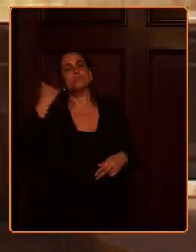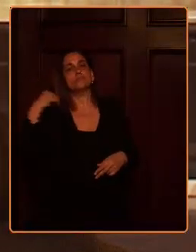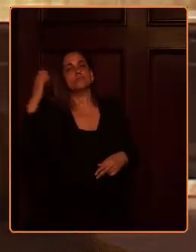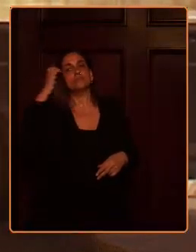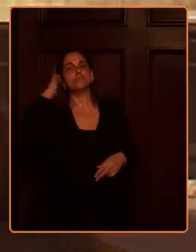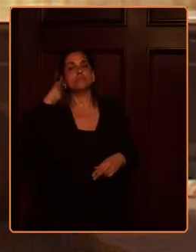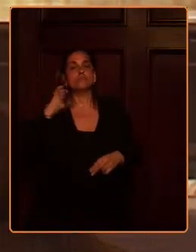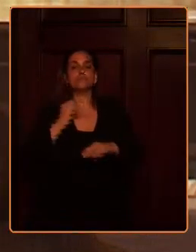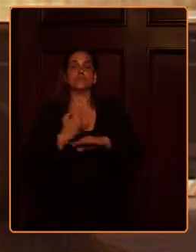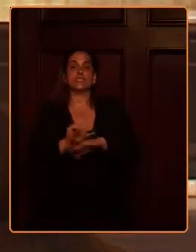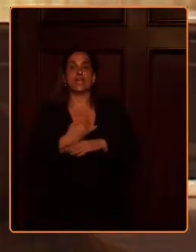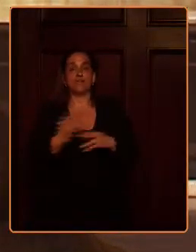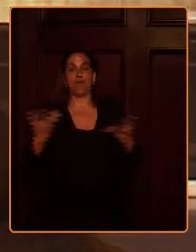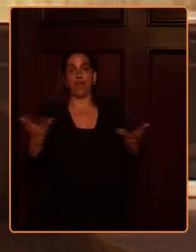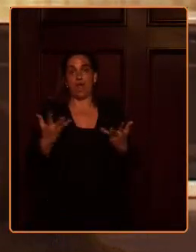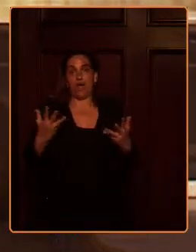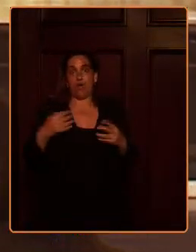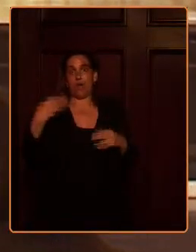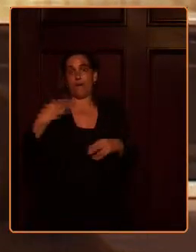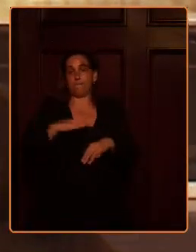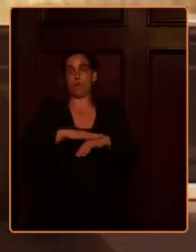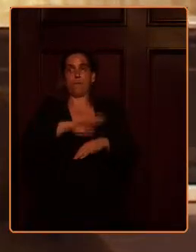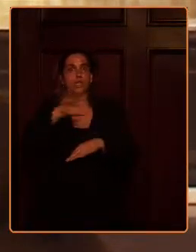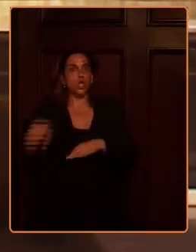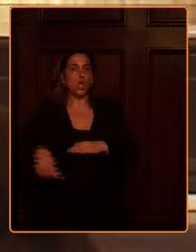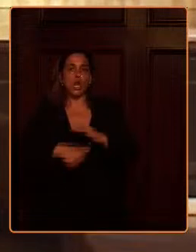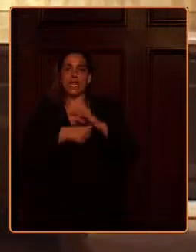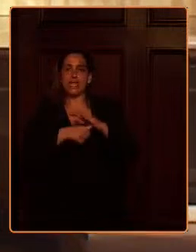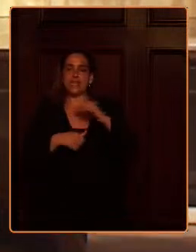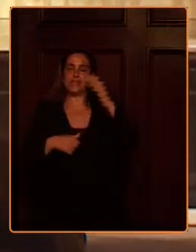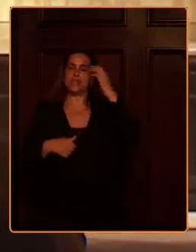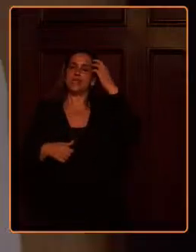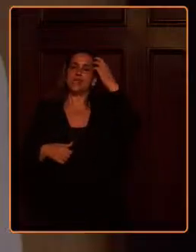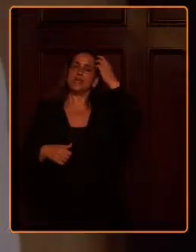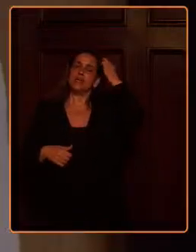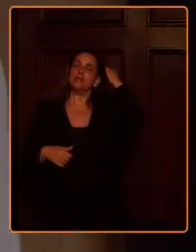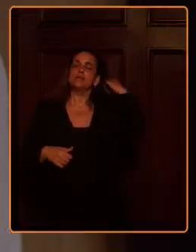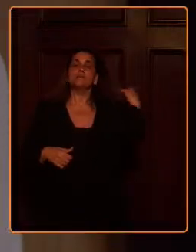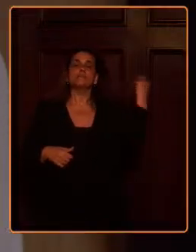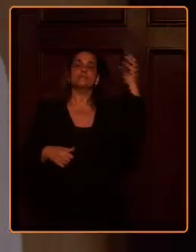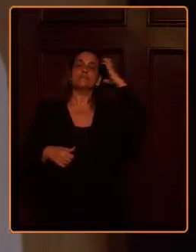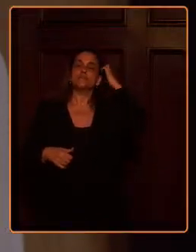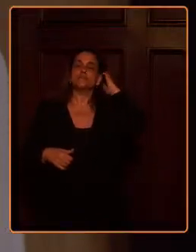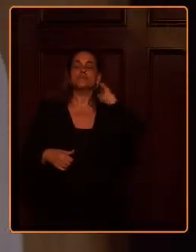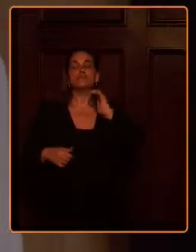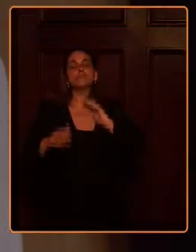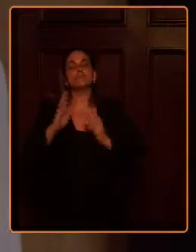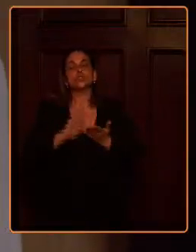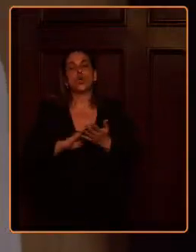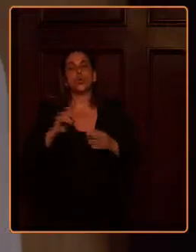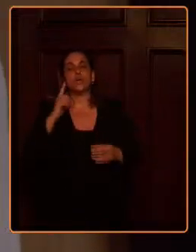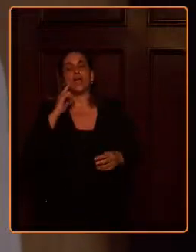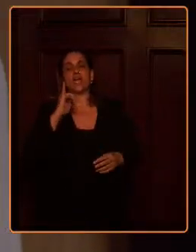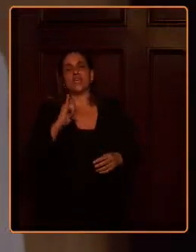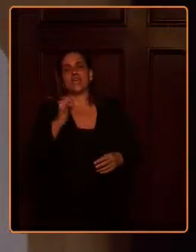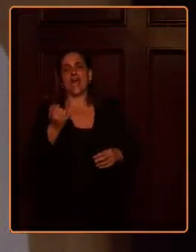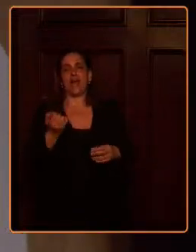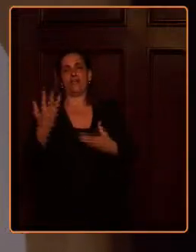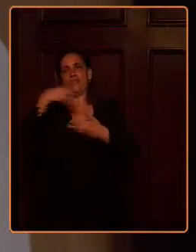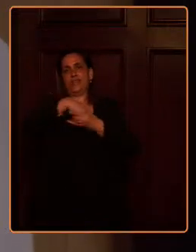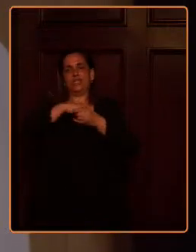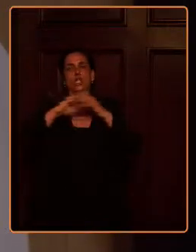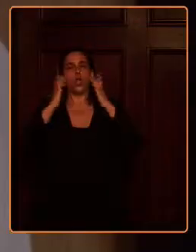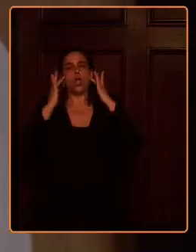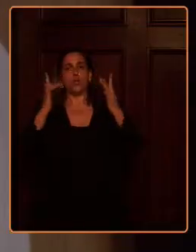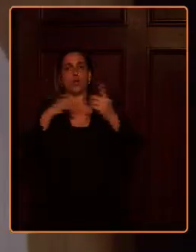Ceibal se encuentra en este momento liderando la estrategia de alfabetización de inteligencia artificial en educación.